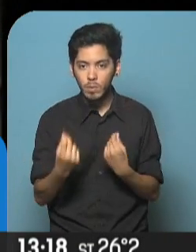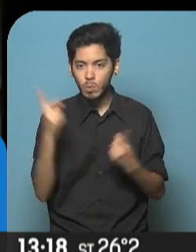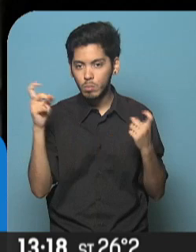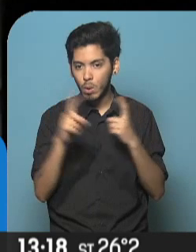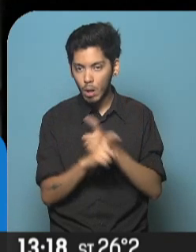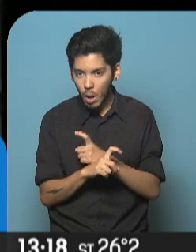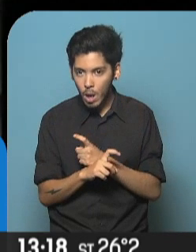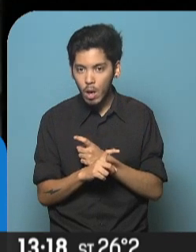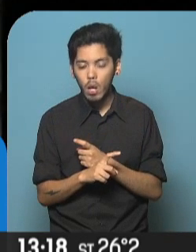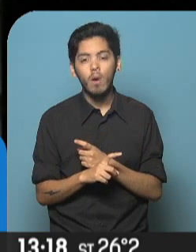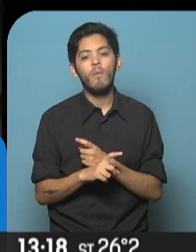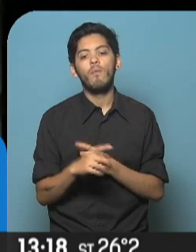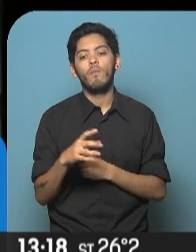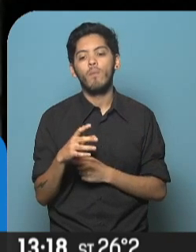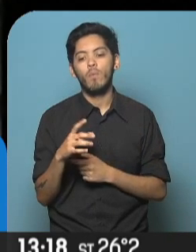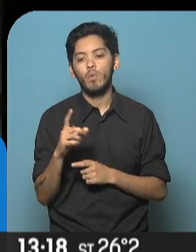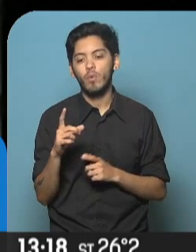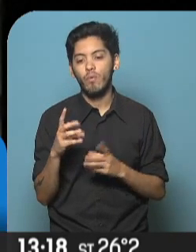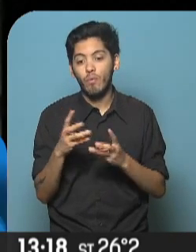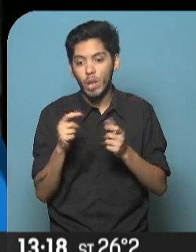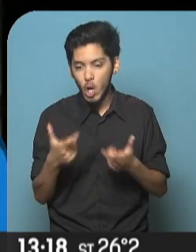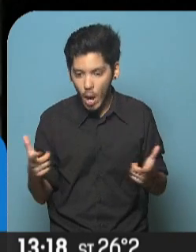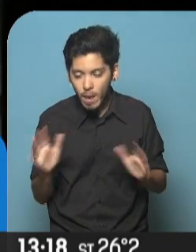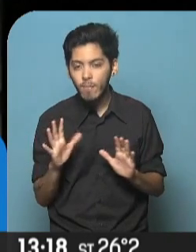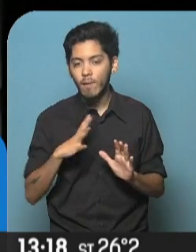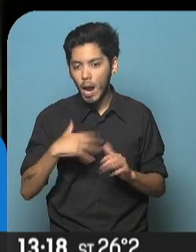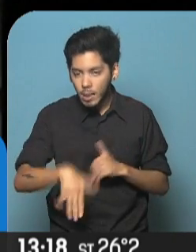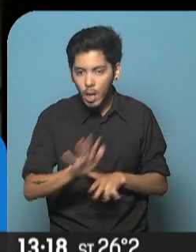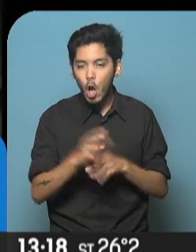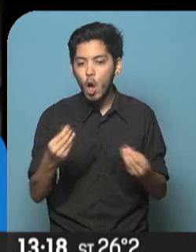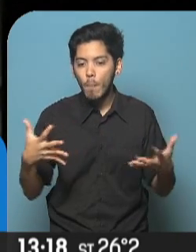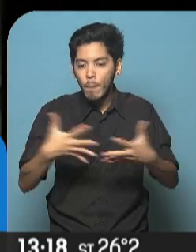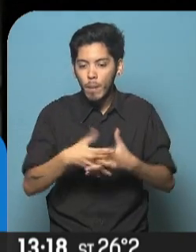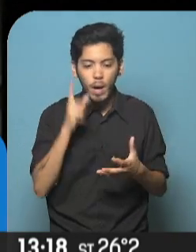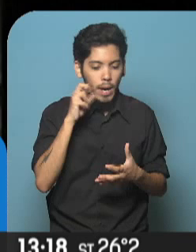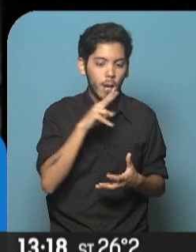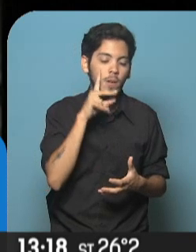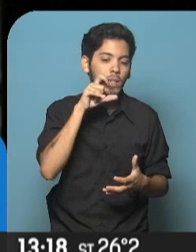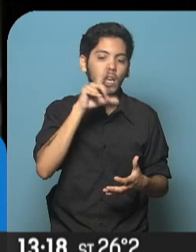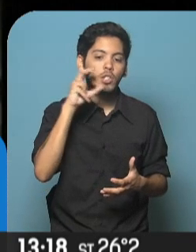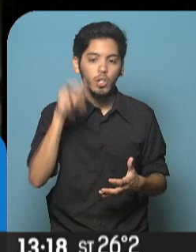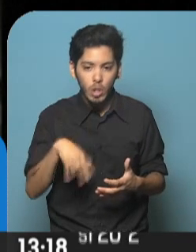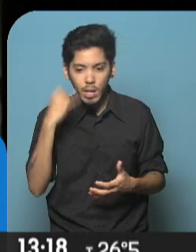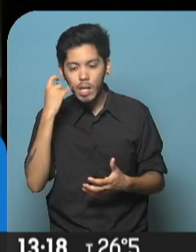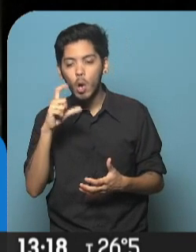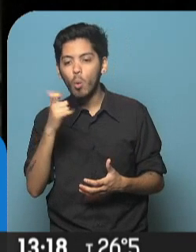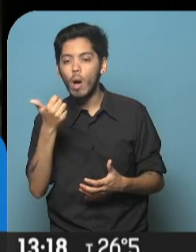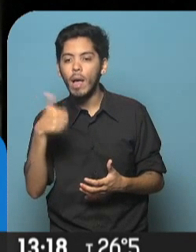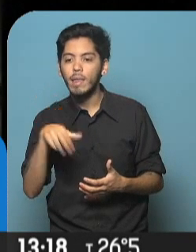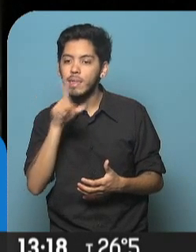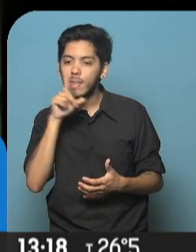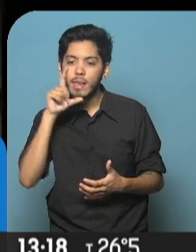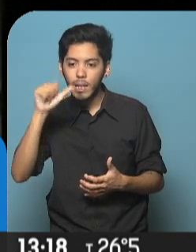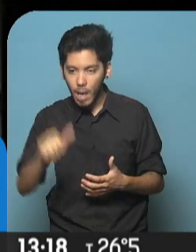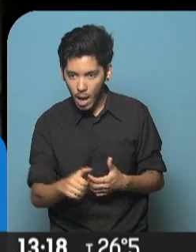no se ha cerrado es un problema abierto de la física el problema de cómo unificar la gravitación y la física cuántica y